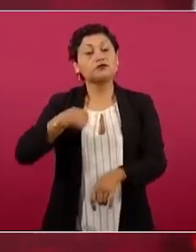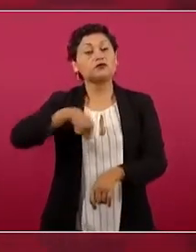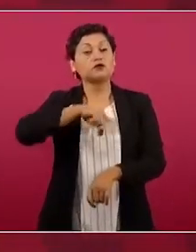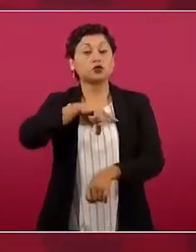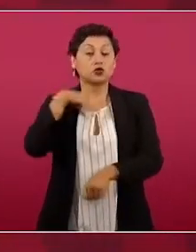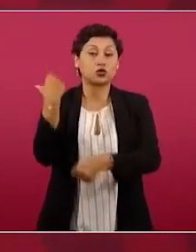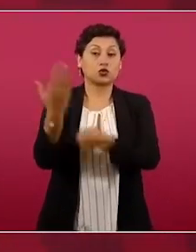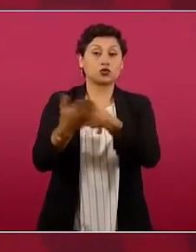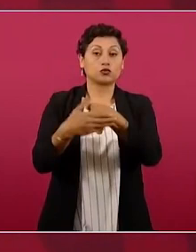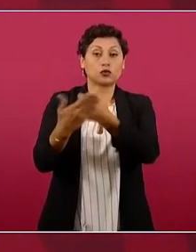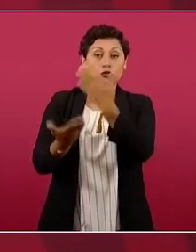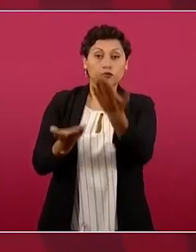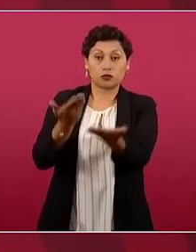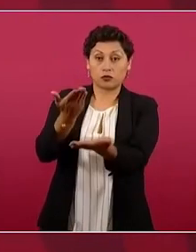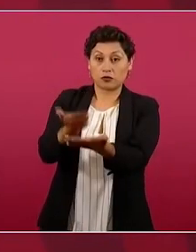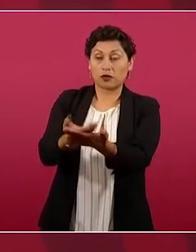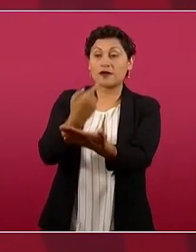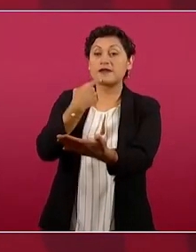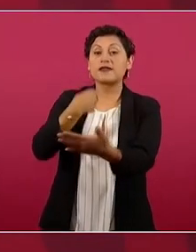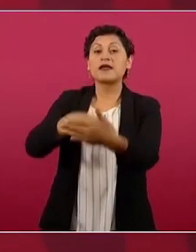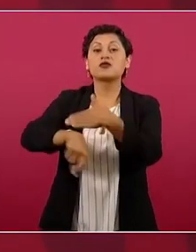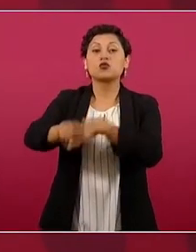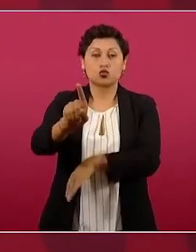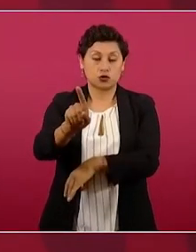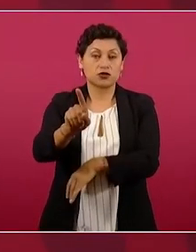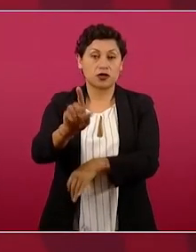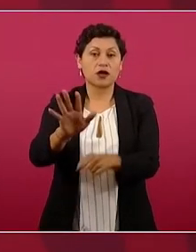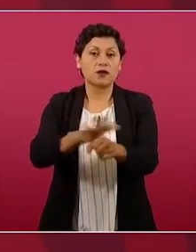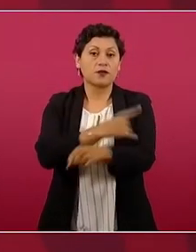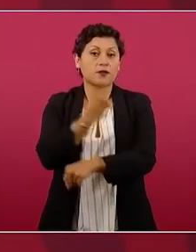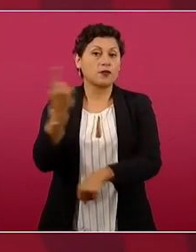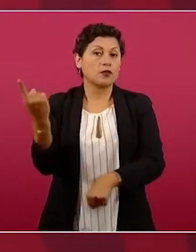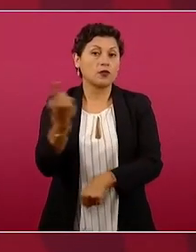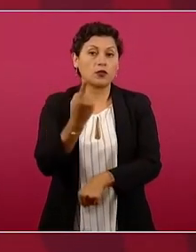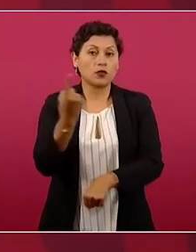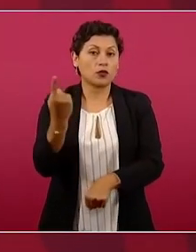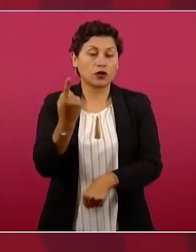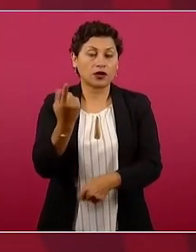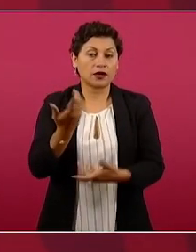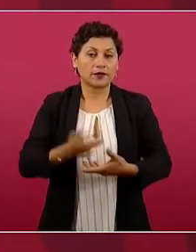denuncia porque no nos han entregado